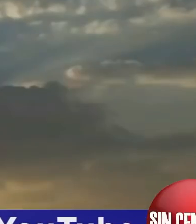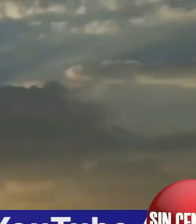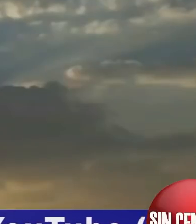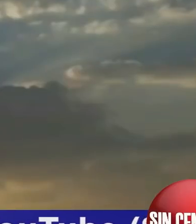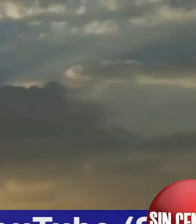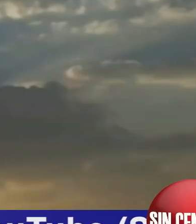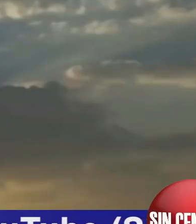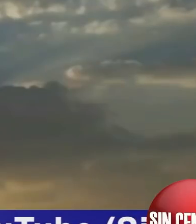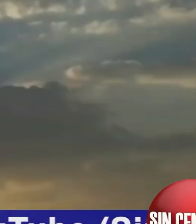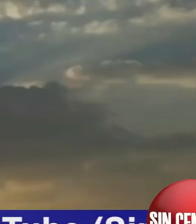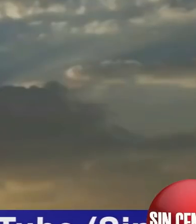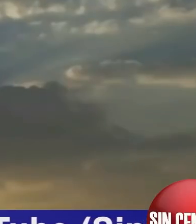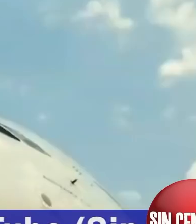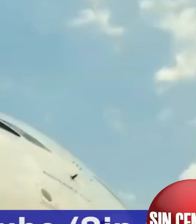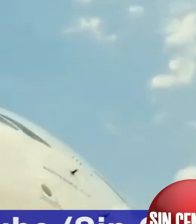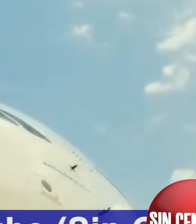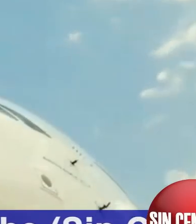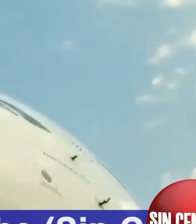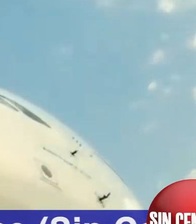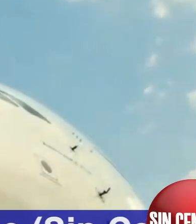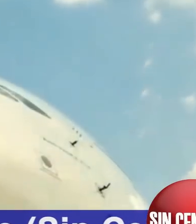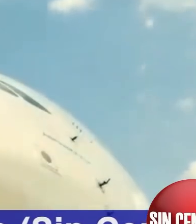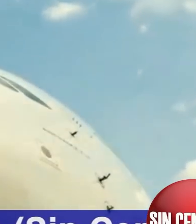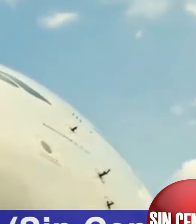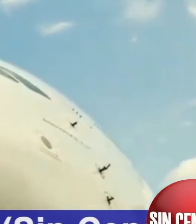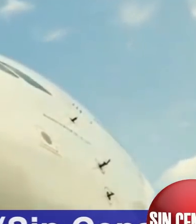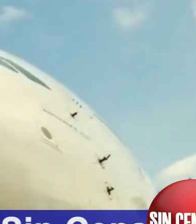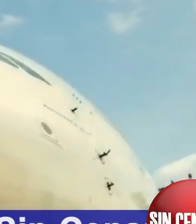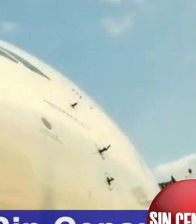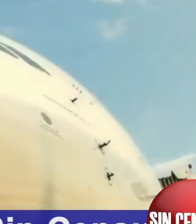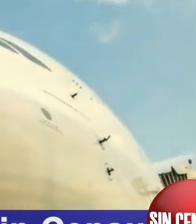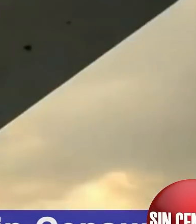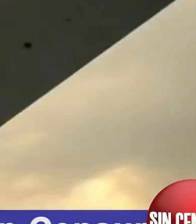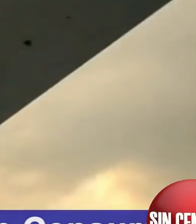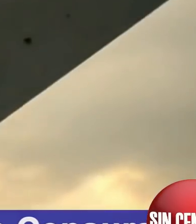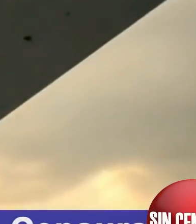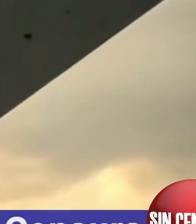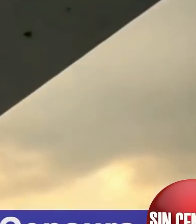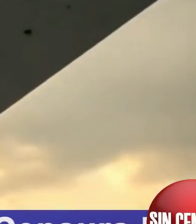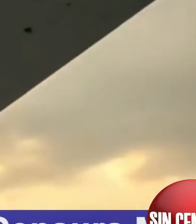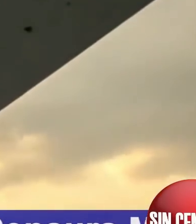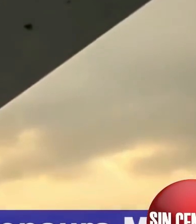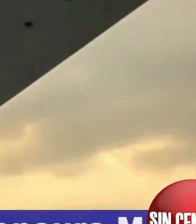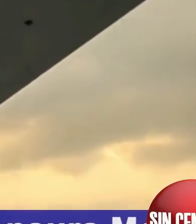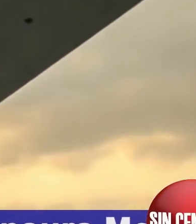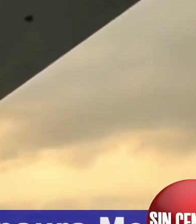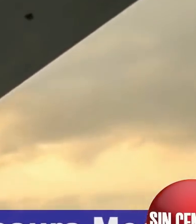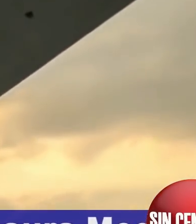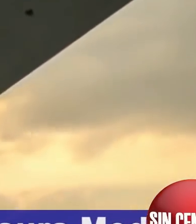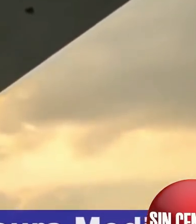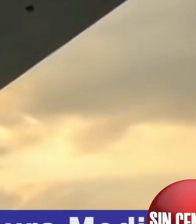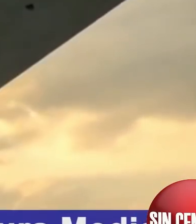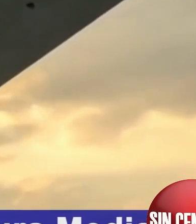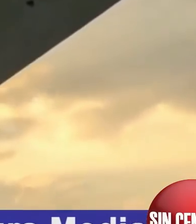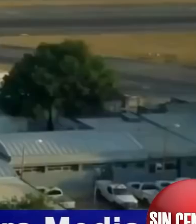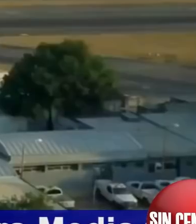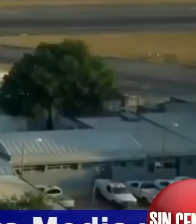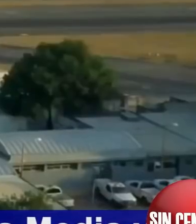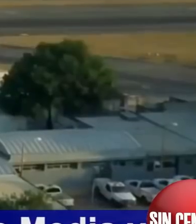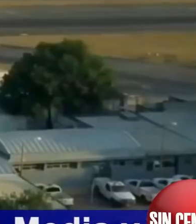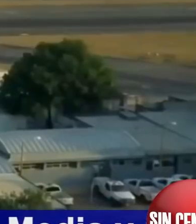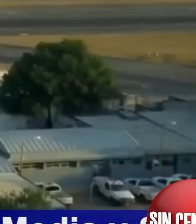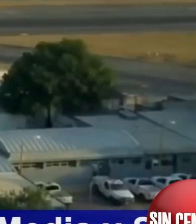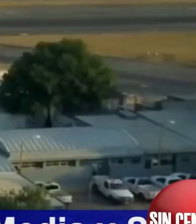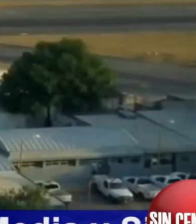espacio aéreo. En la Secretaría de Comunicaciones y Transportes estamos listos para la transformación del control